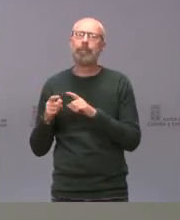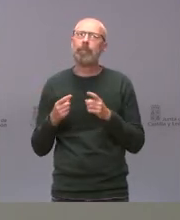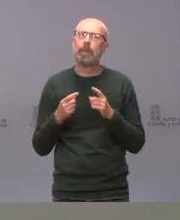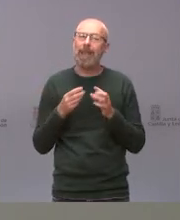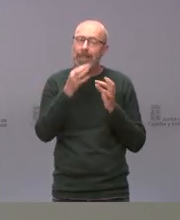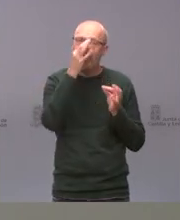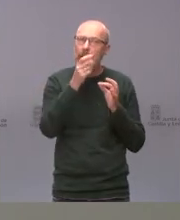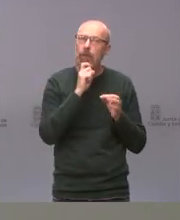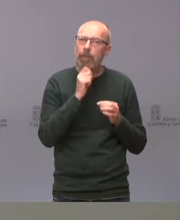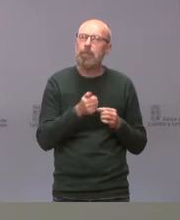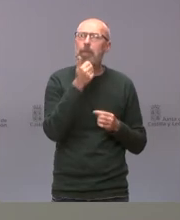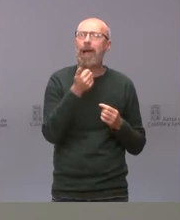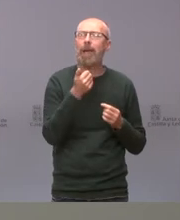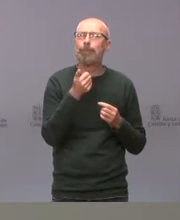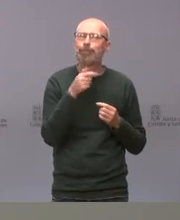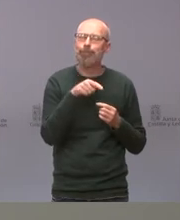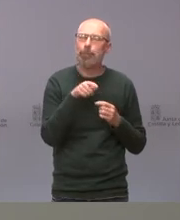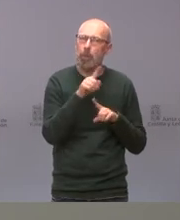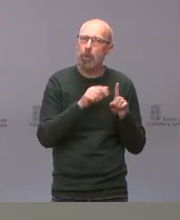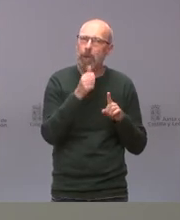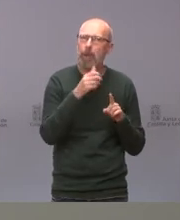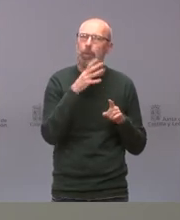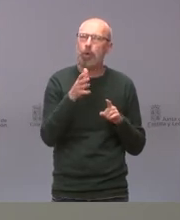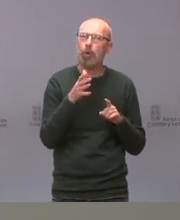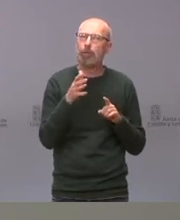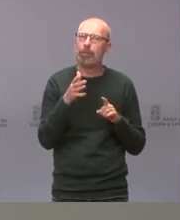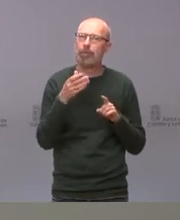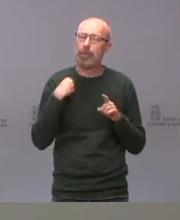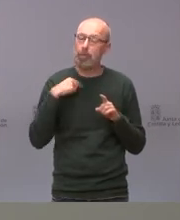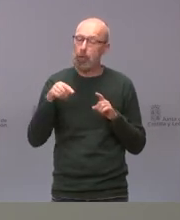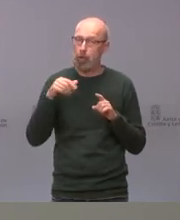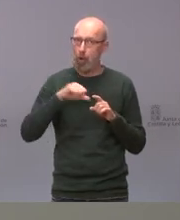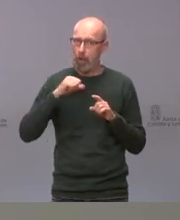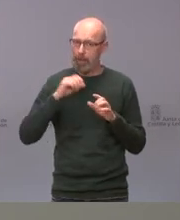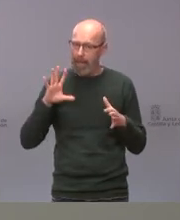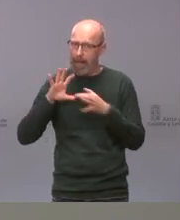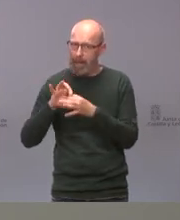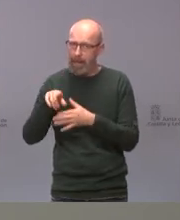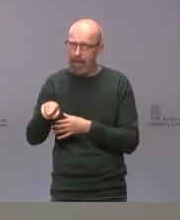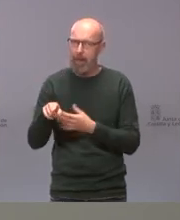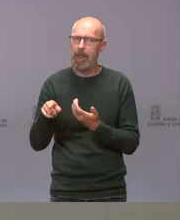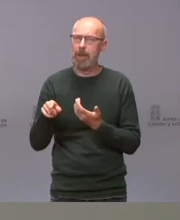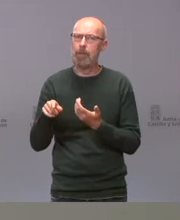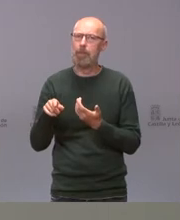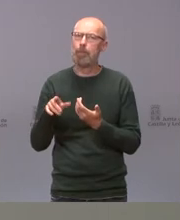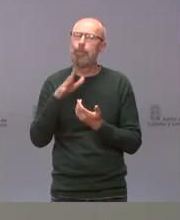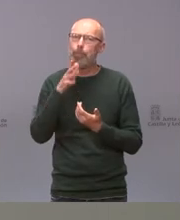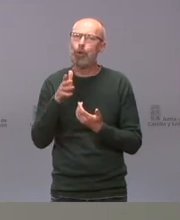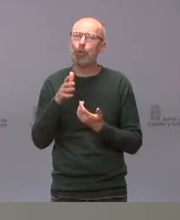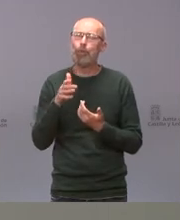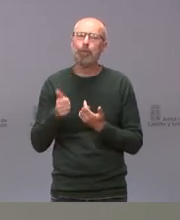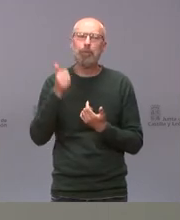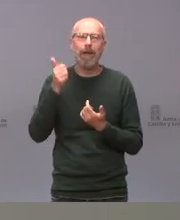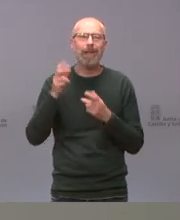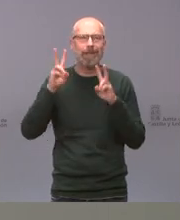problema importante son los indicadores sanitarios, sobre todo el tema